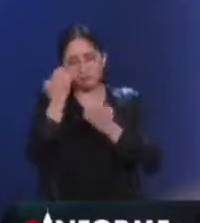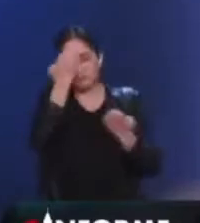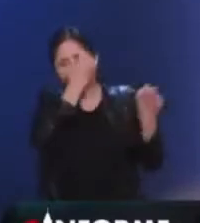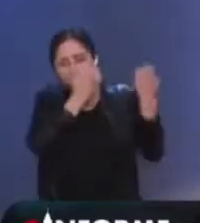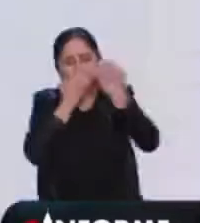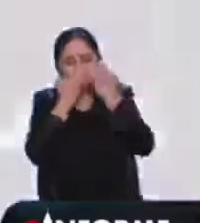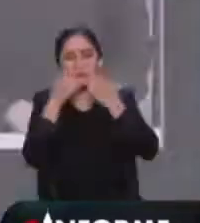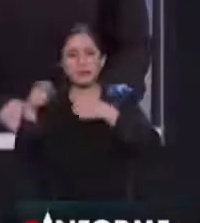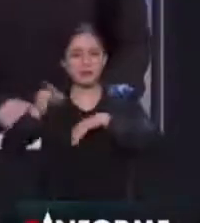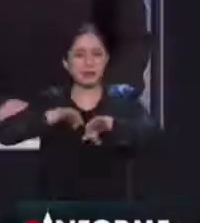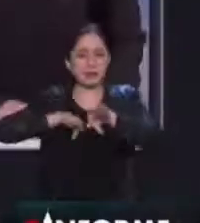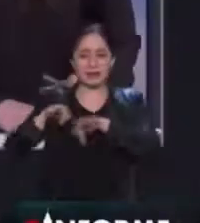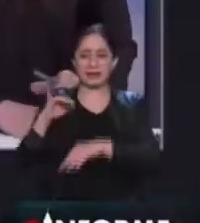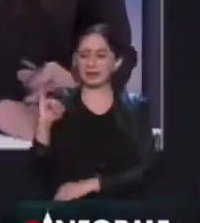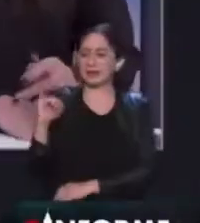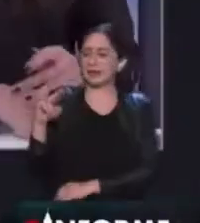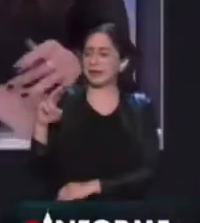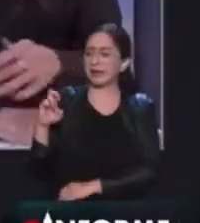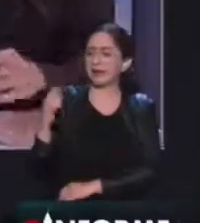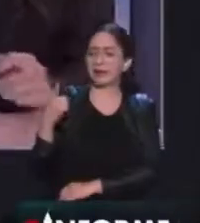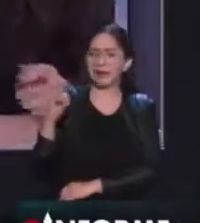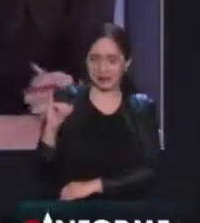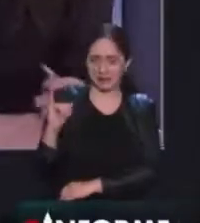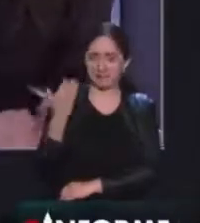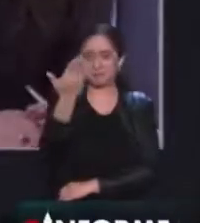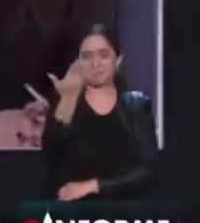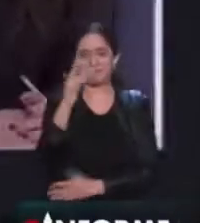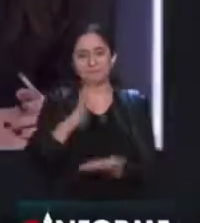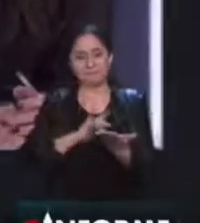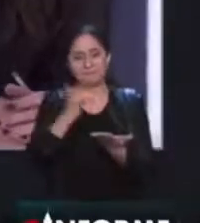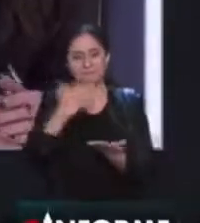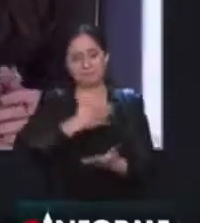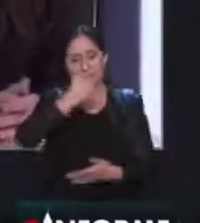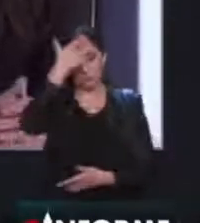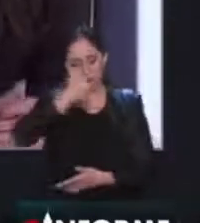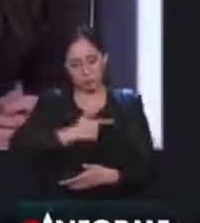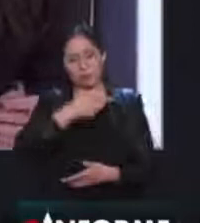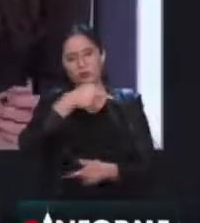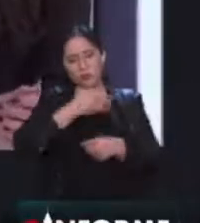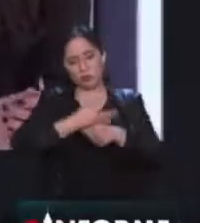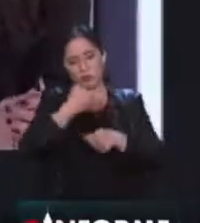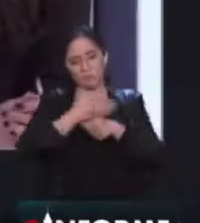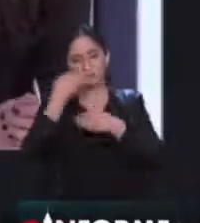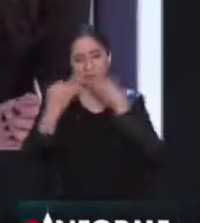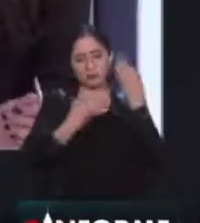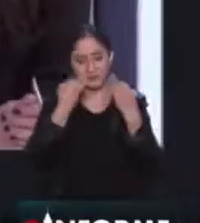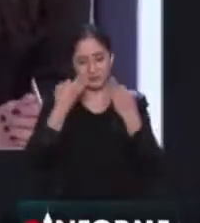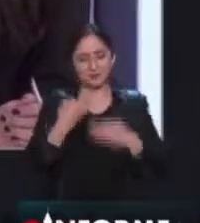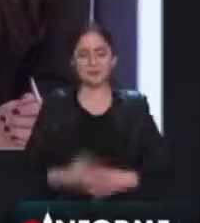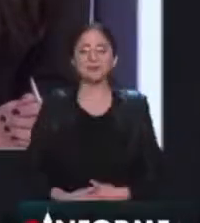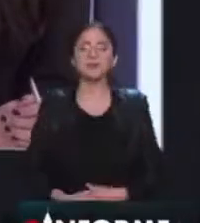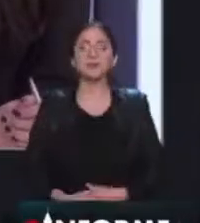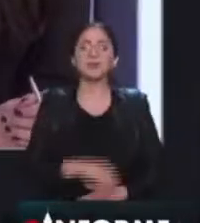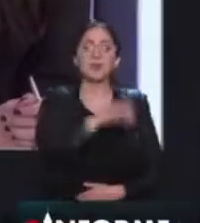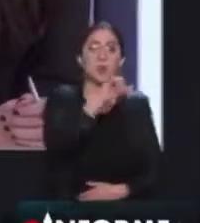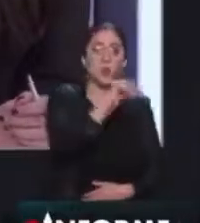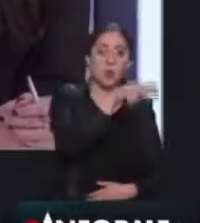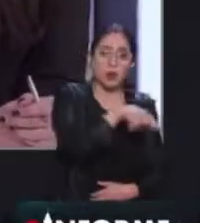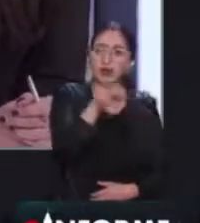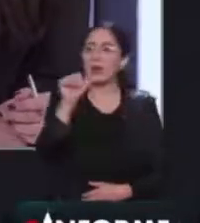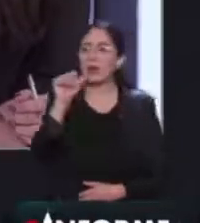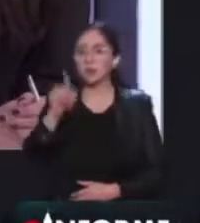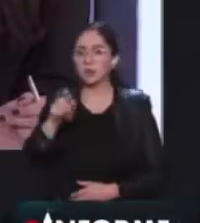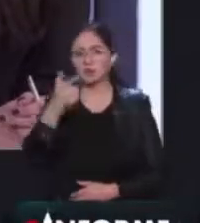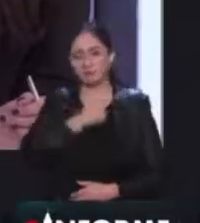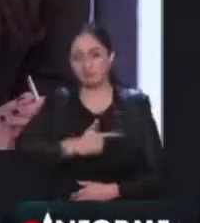Sociodemográficas del INEGI. Edgar, muy buenas noches, gracias por acompañarnos, ¿cómo estás? ¿Qué tal, Juan y Azul? Un gusto en saludarlos. Igualmente,